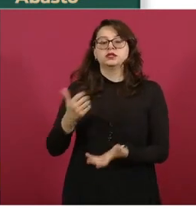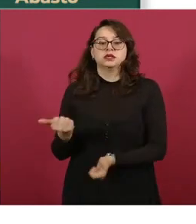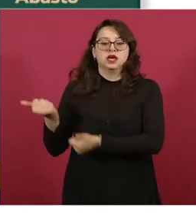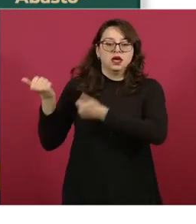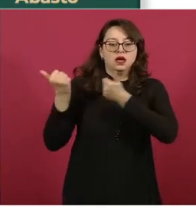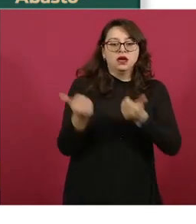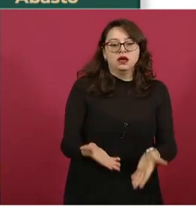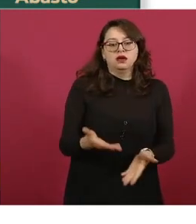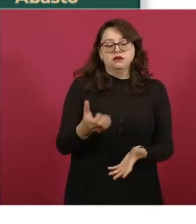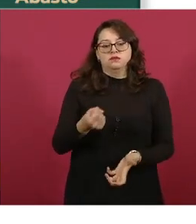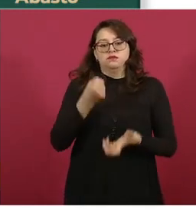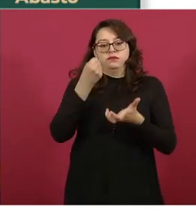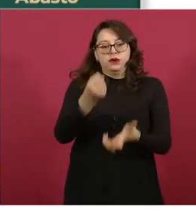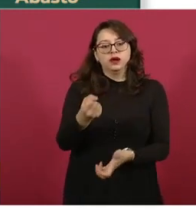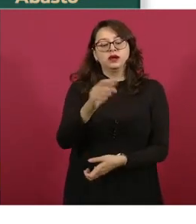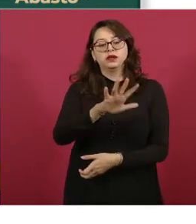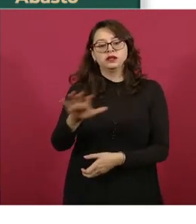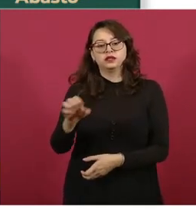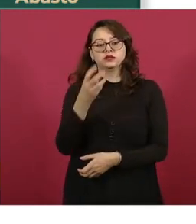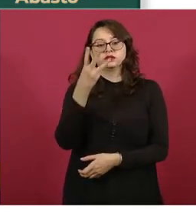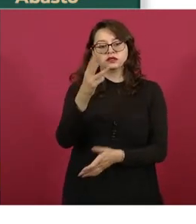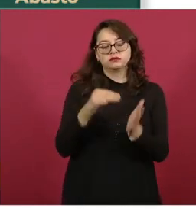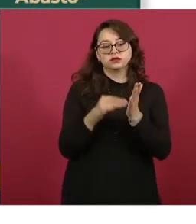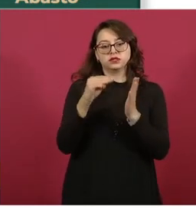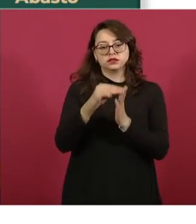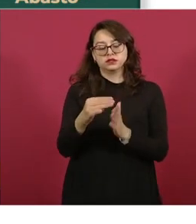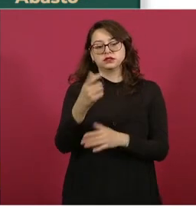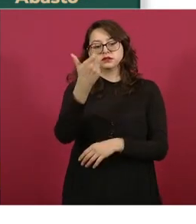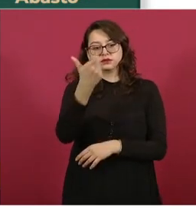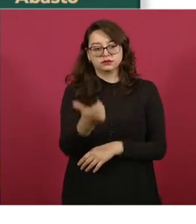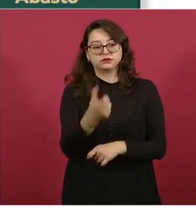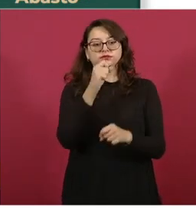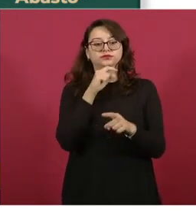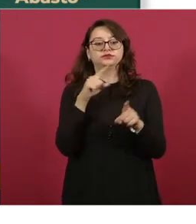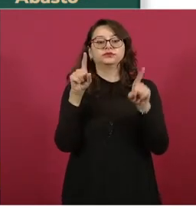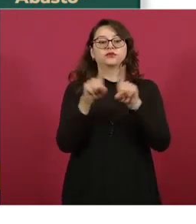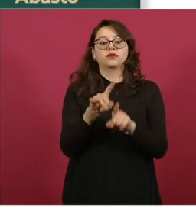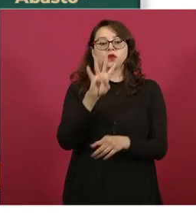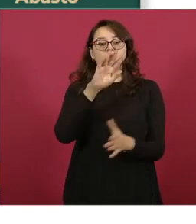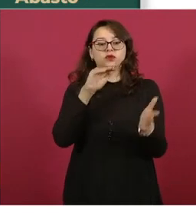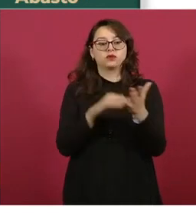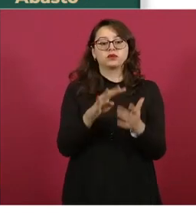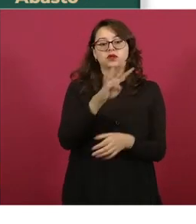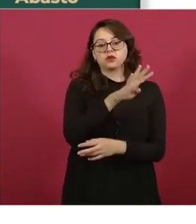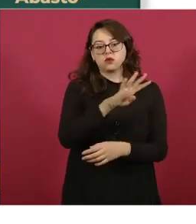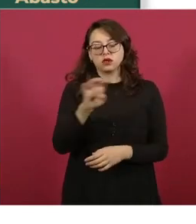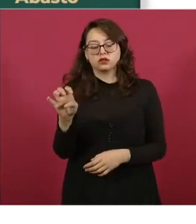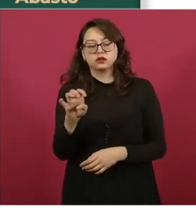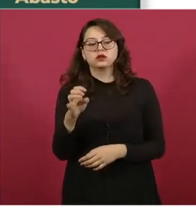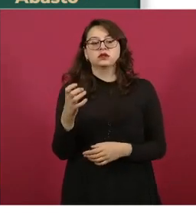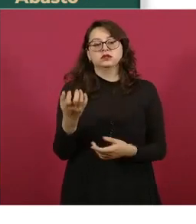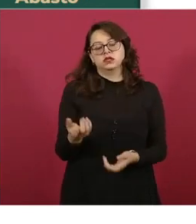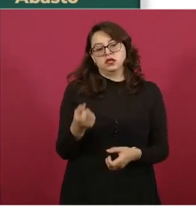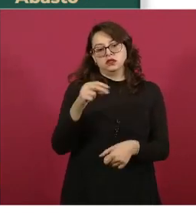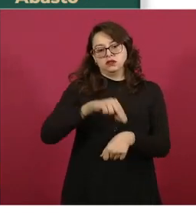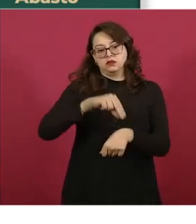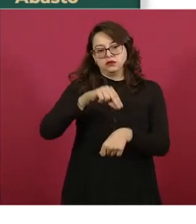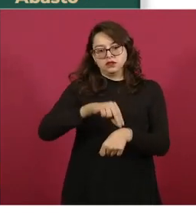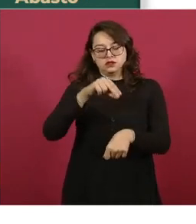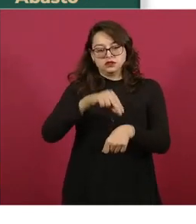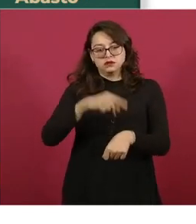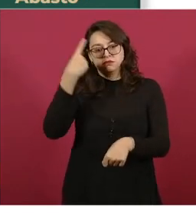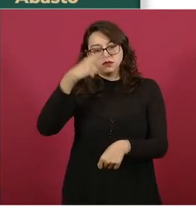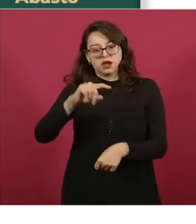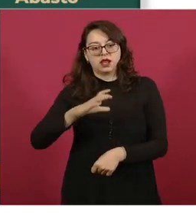una inversión de 503 millones de pesos. También se han brindado 4.400 sesiones de quimioterapia. El abasto